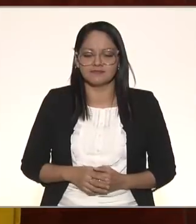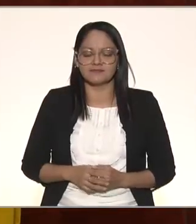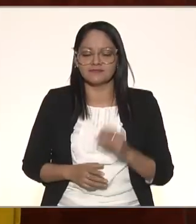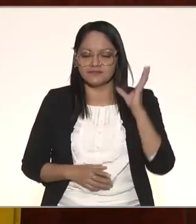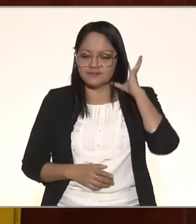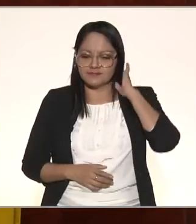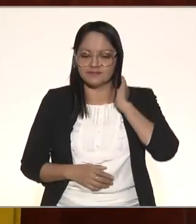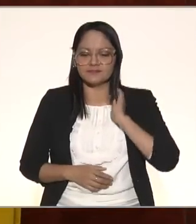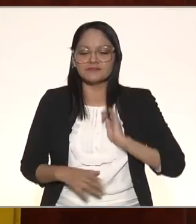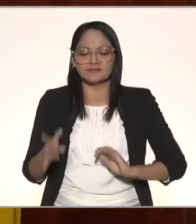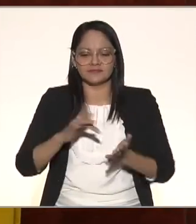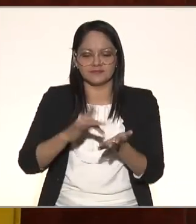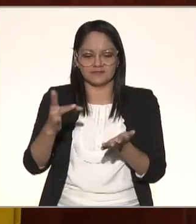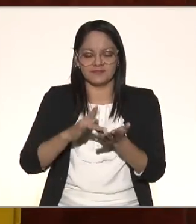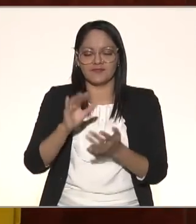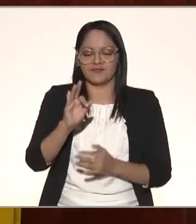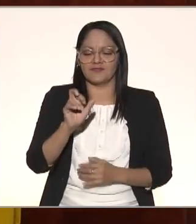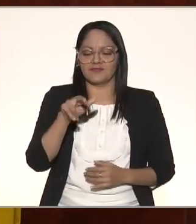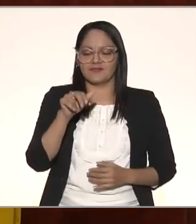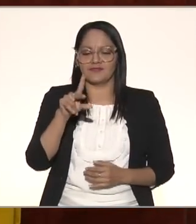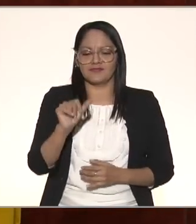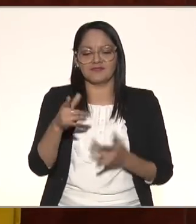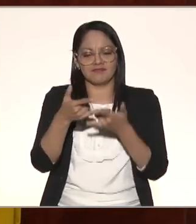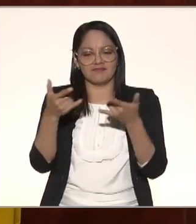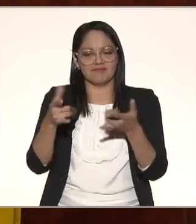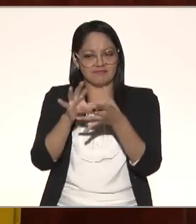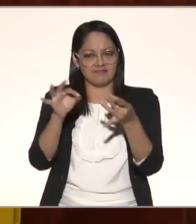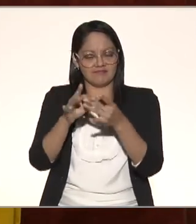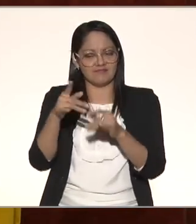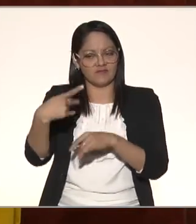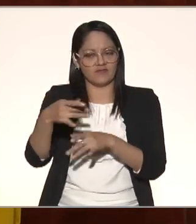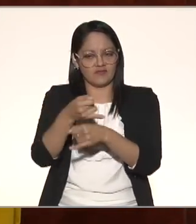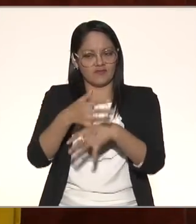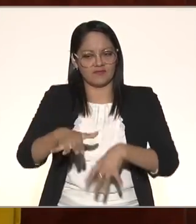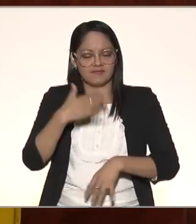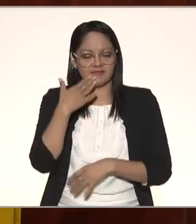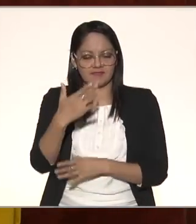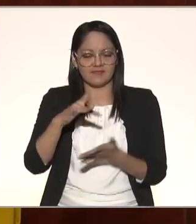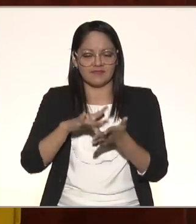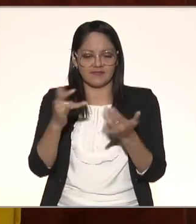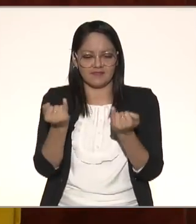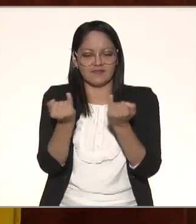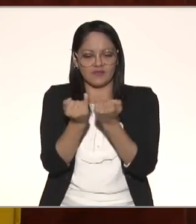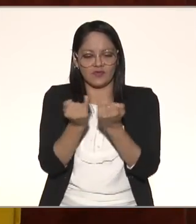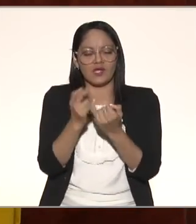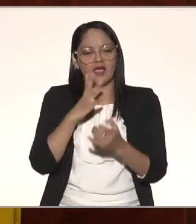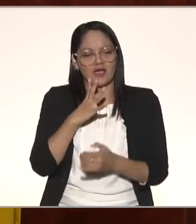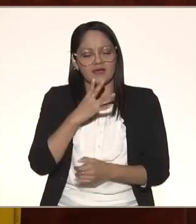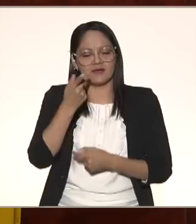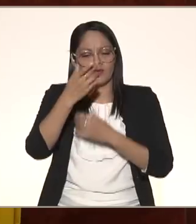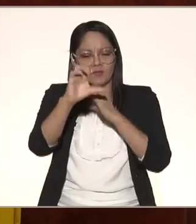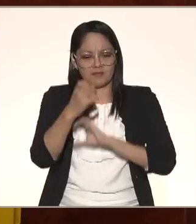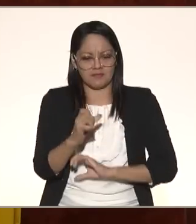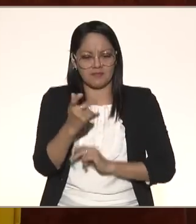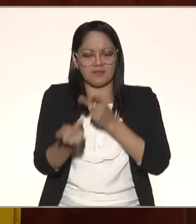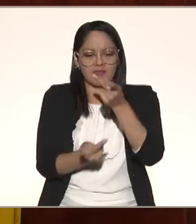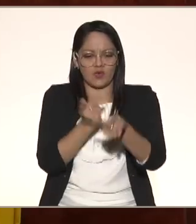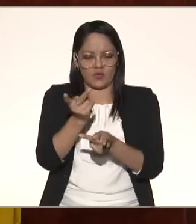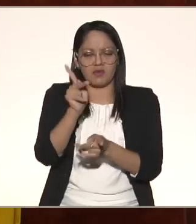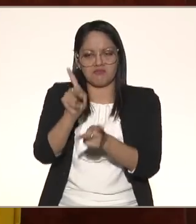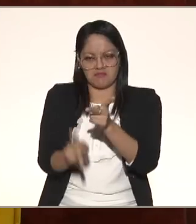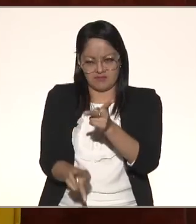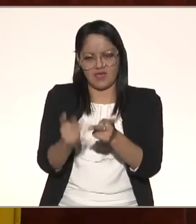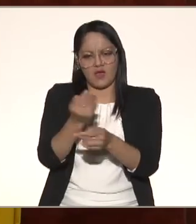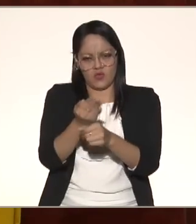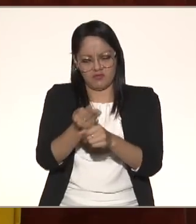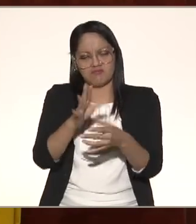Gracias, Fer Tapia, por esta información y por supuesto nos quedamos pendientes con varias de las preguntas que a través del programa se